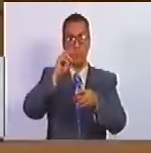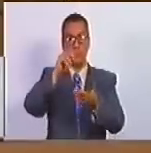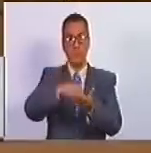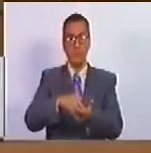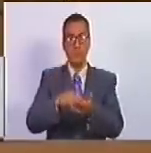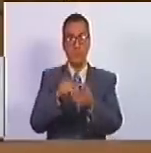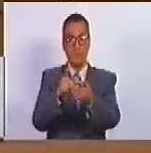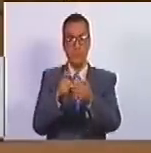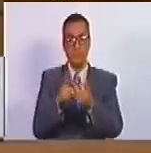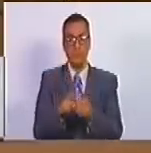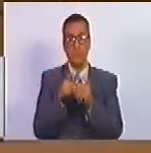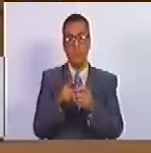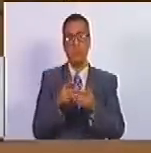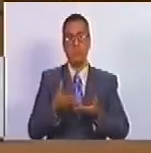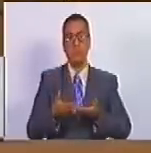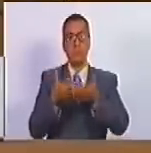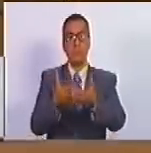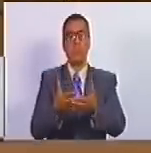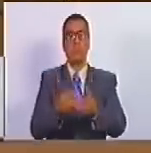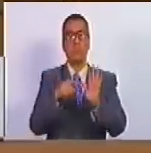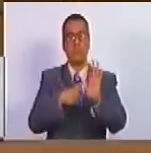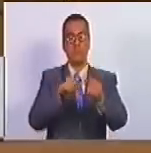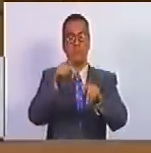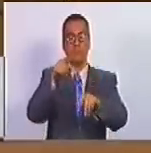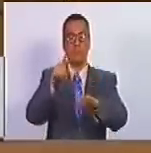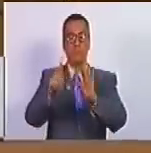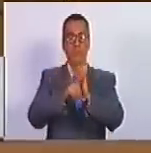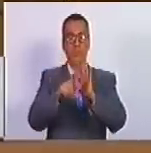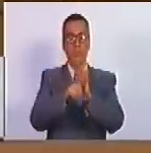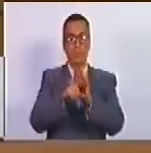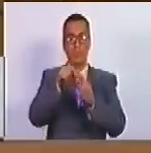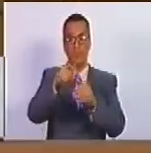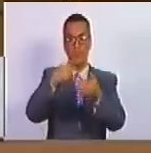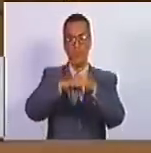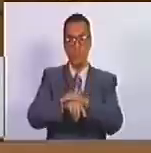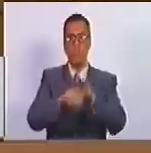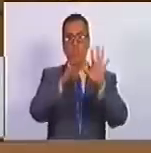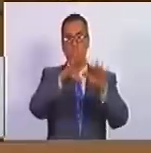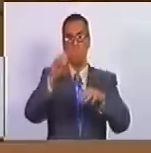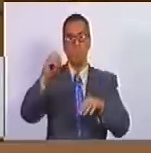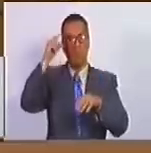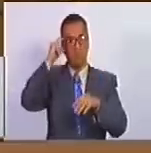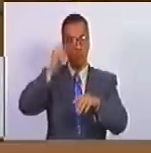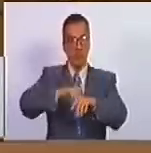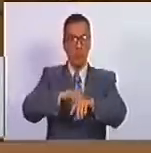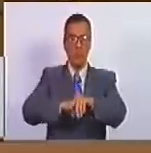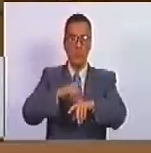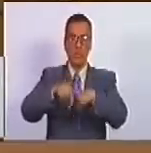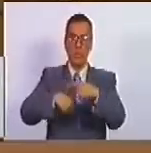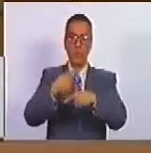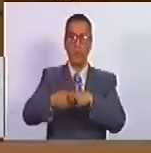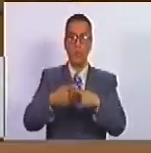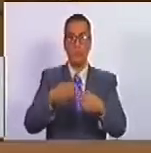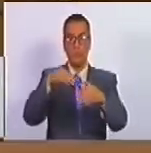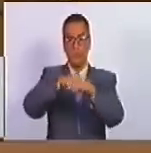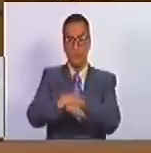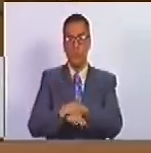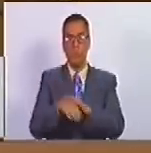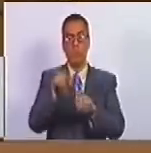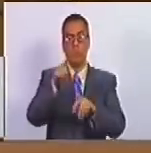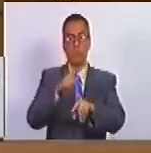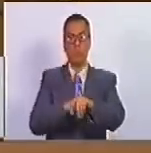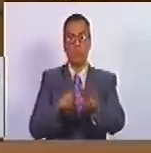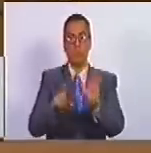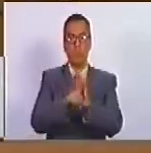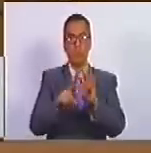de tributos a las disposiciones de la presente ley, dentro del plazo de 90 días continuos siguientes a su entrada en vigencia.